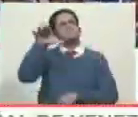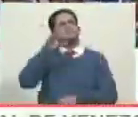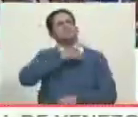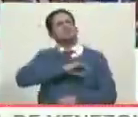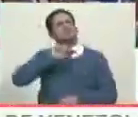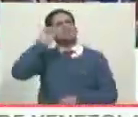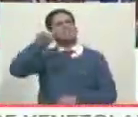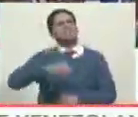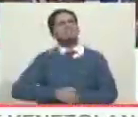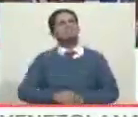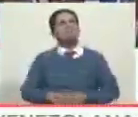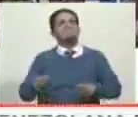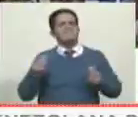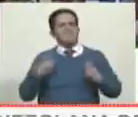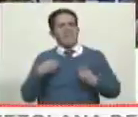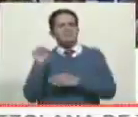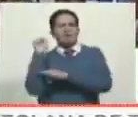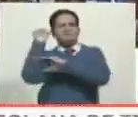socialista